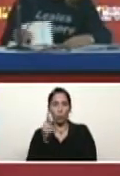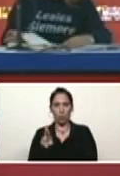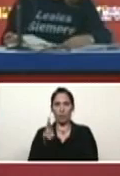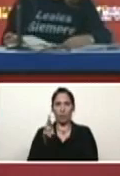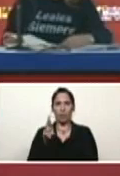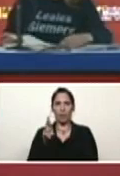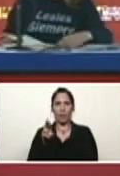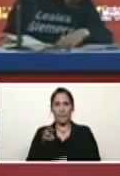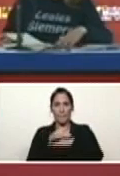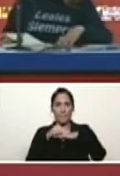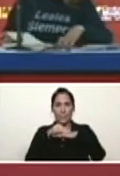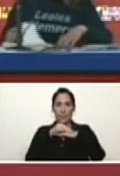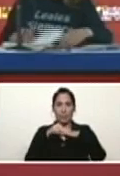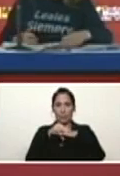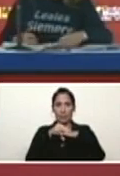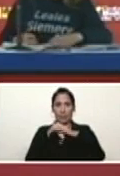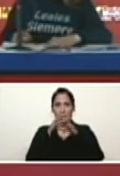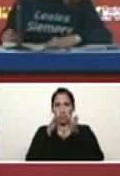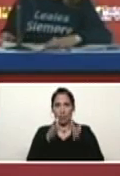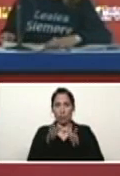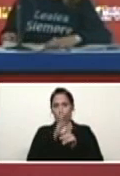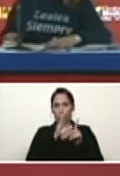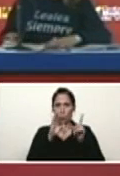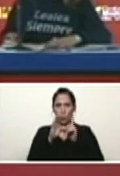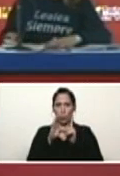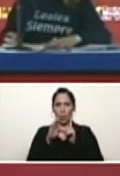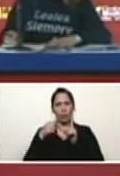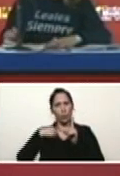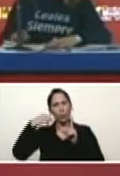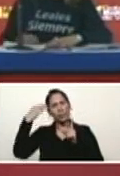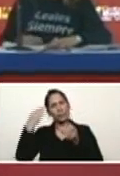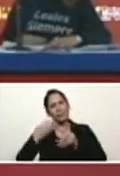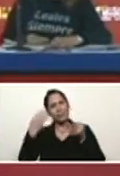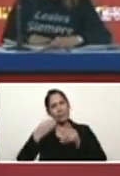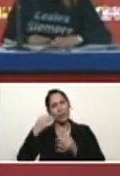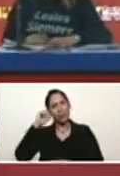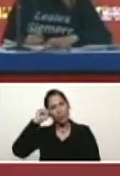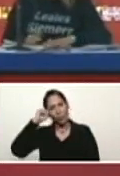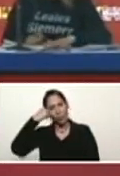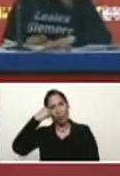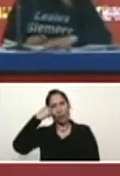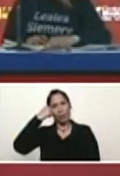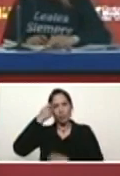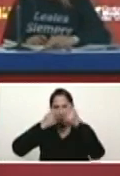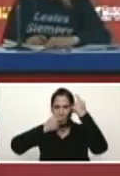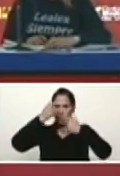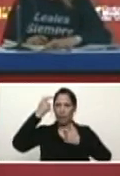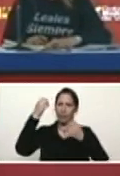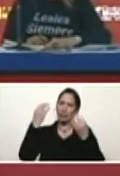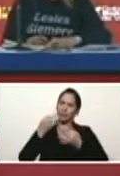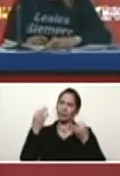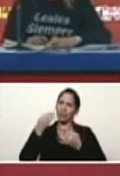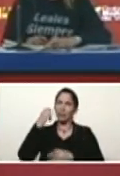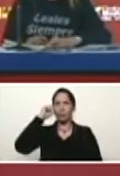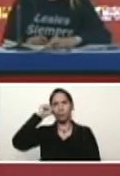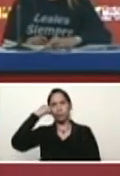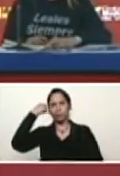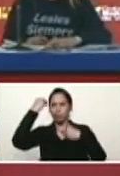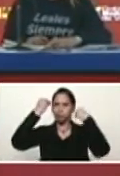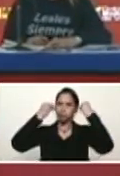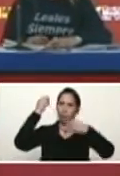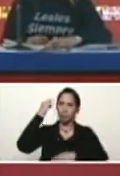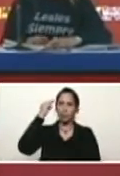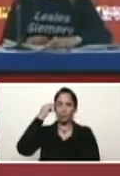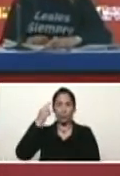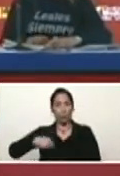de las misiones me acuerdo del comandante Chávez. Lo traigo presente en mi memoria. Y creo que nosotros